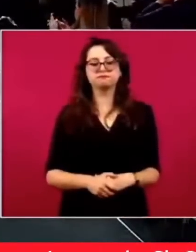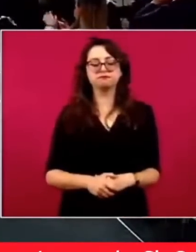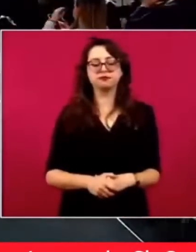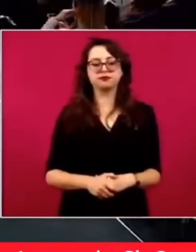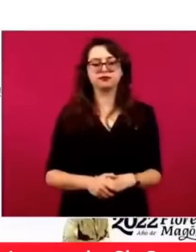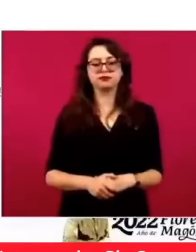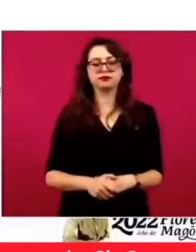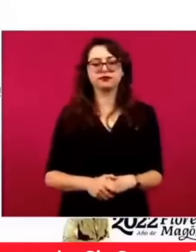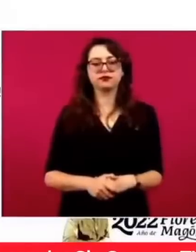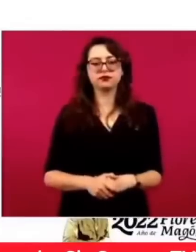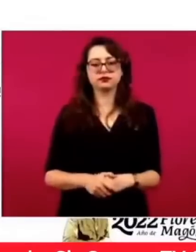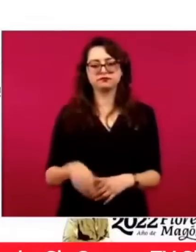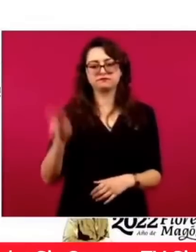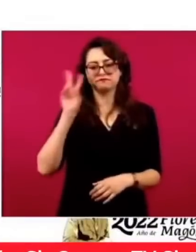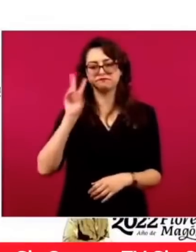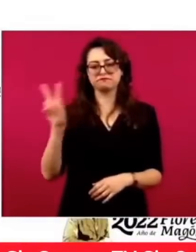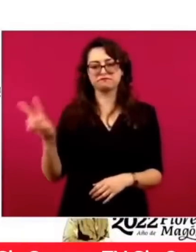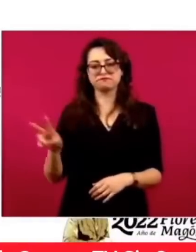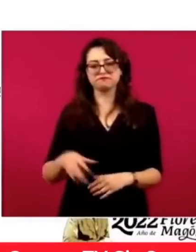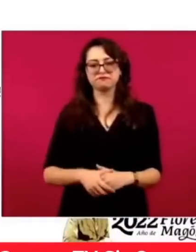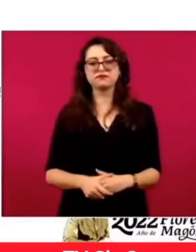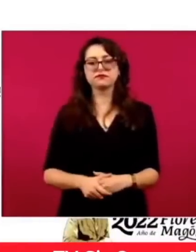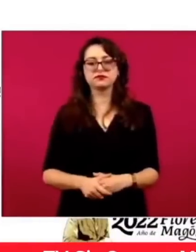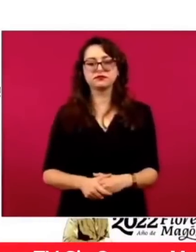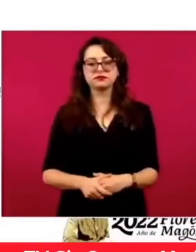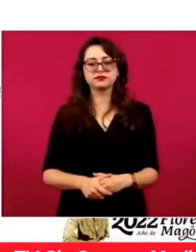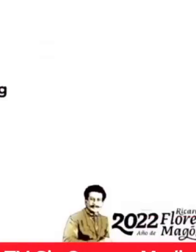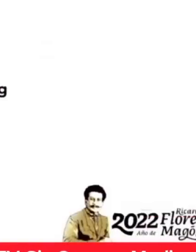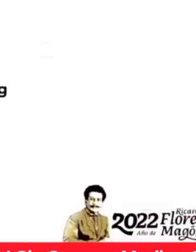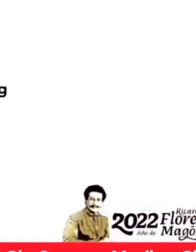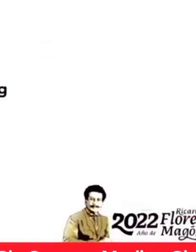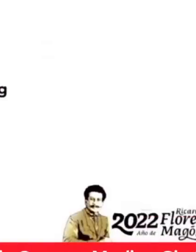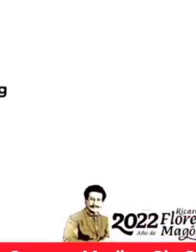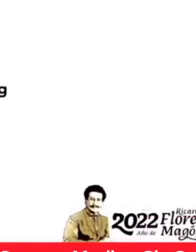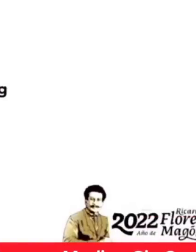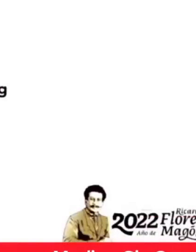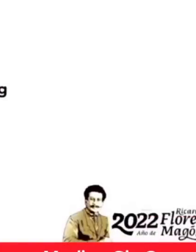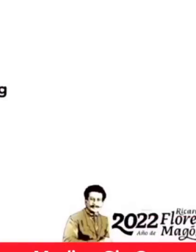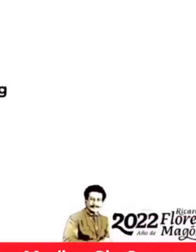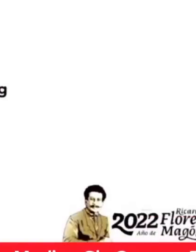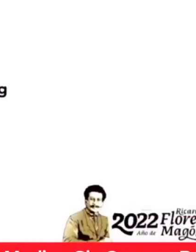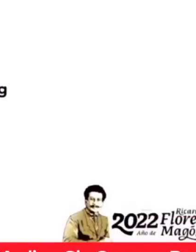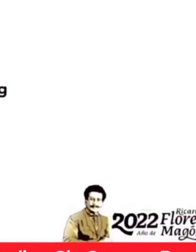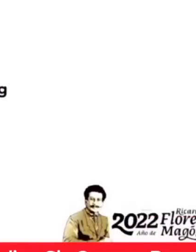es el que estuvo en el